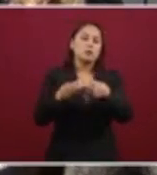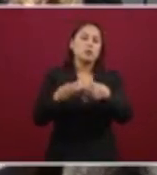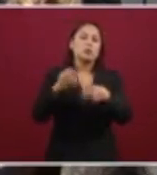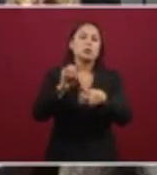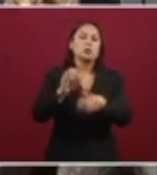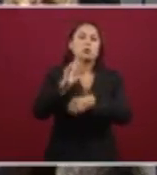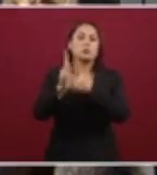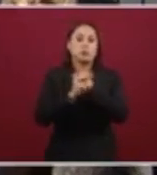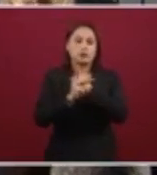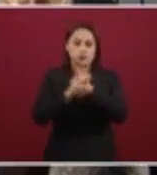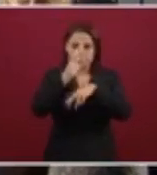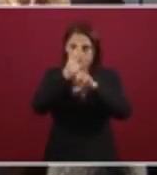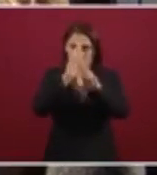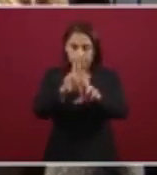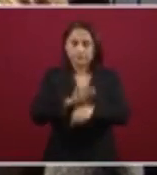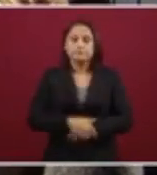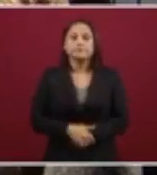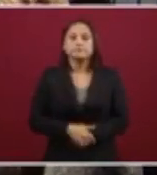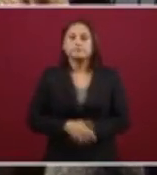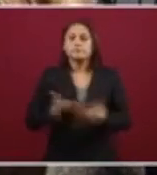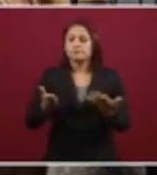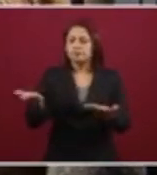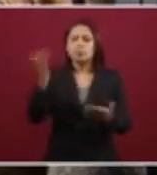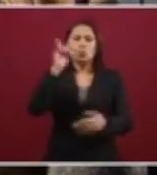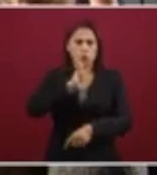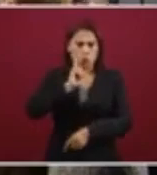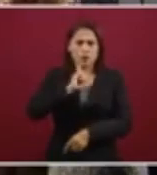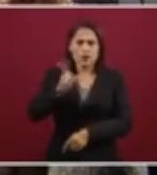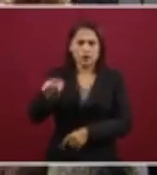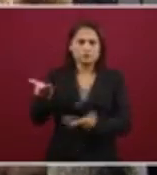Compañeras, ¿no? Que faltan.